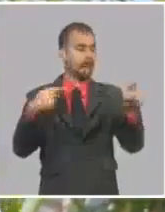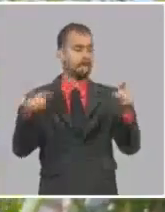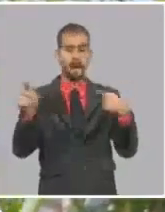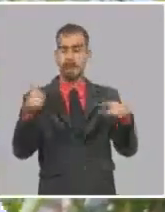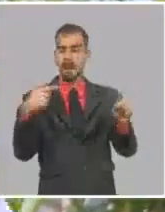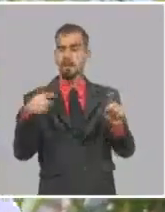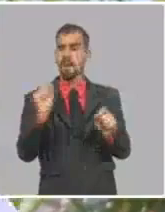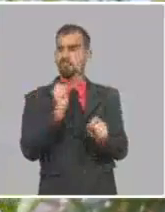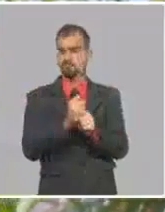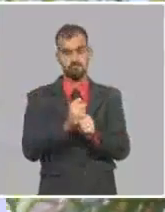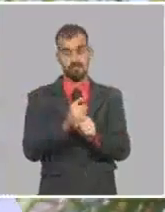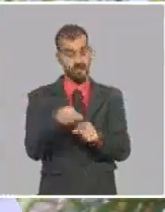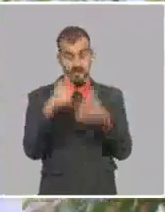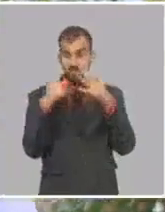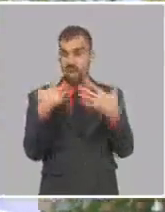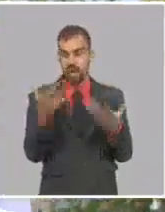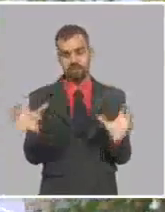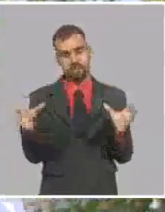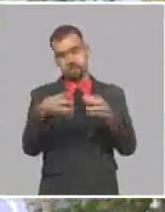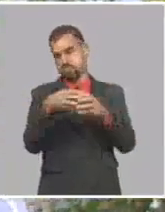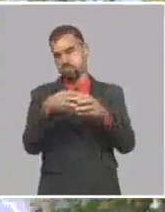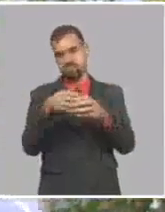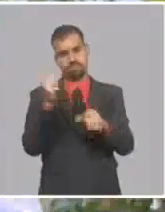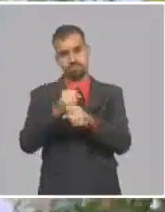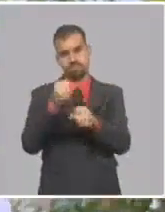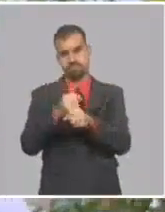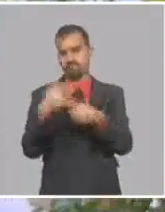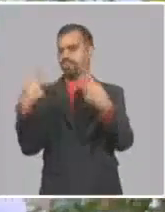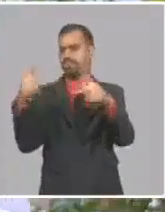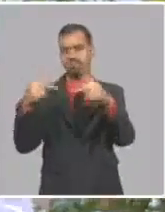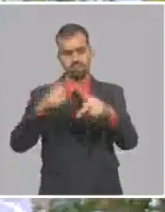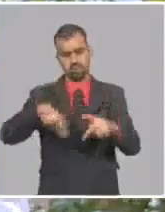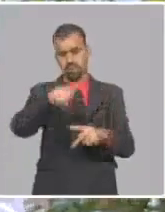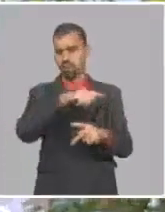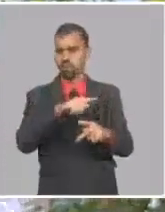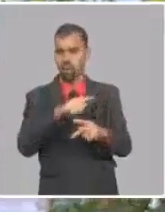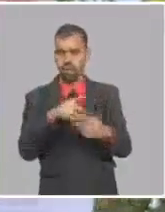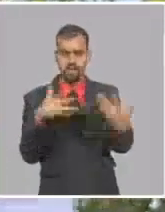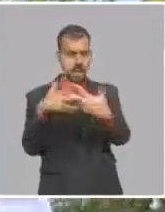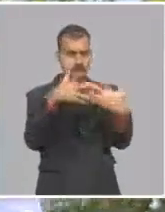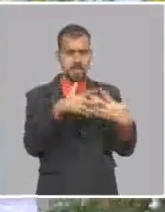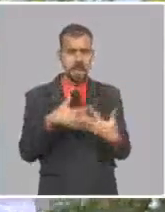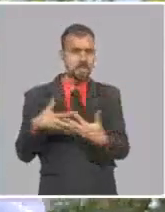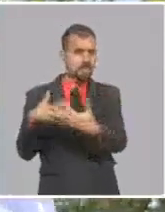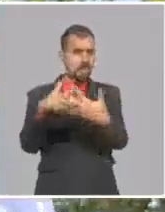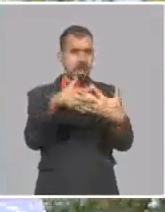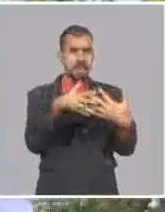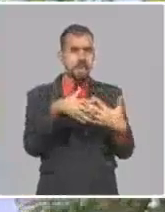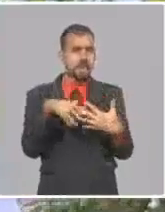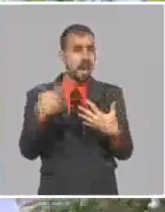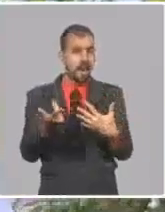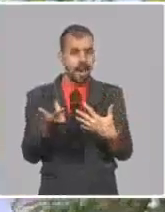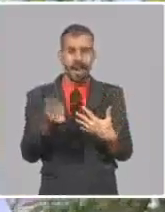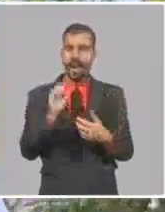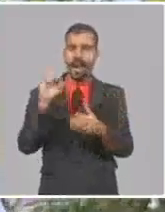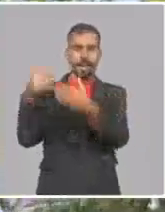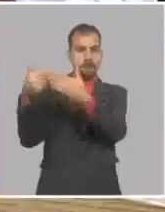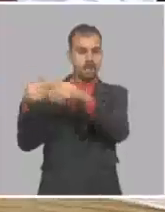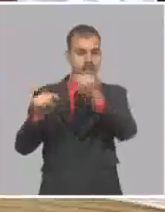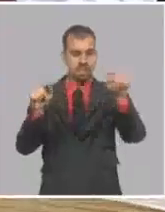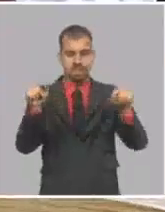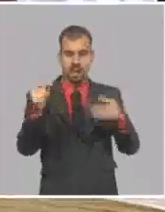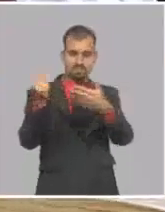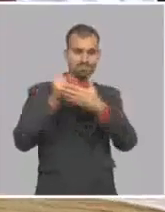sido muy importante la unidad, la profesionalidad, la interacción entre todas las